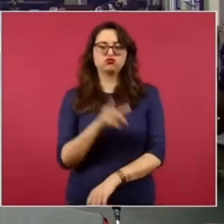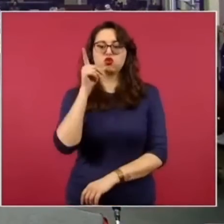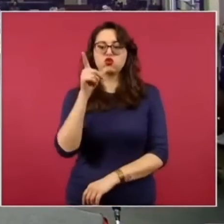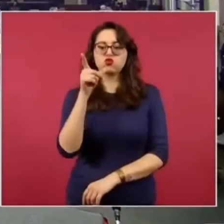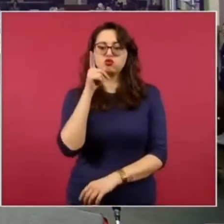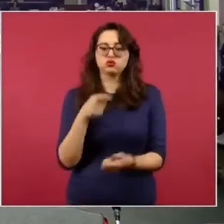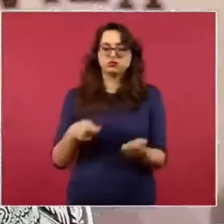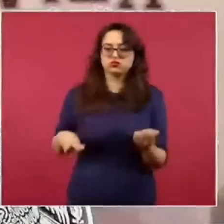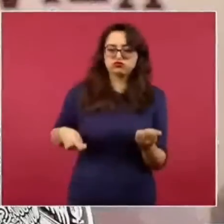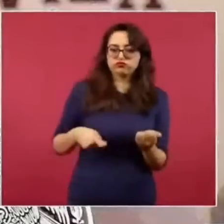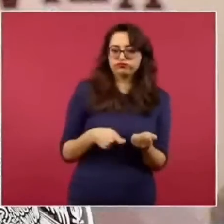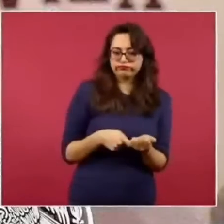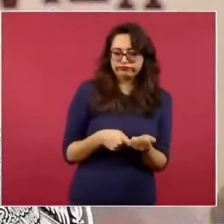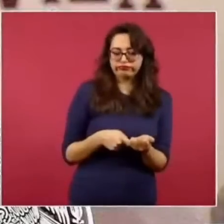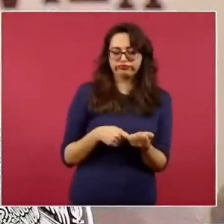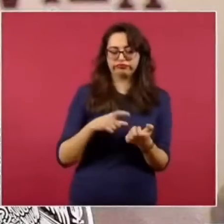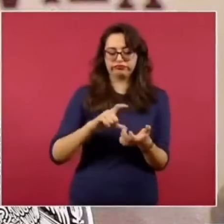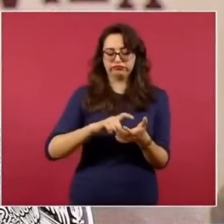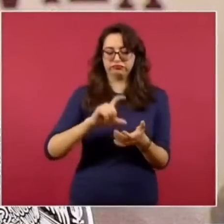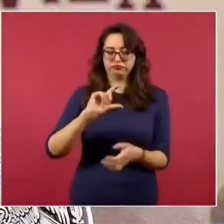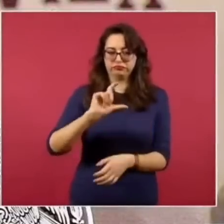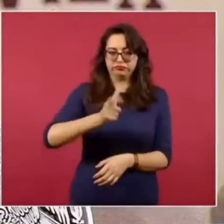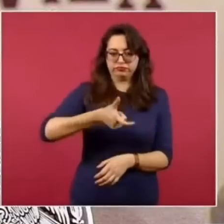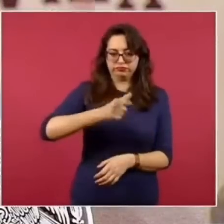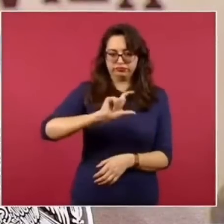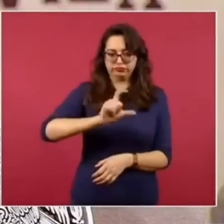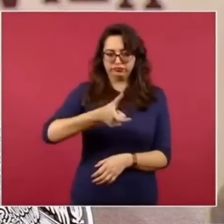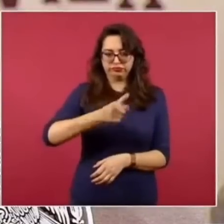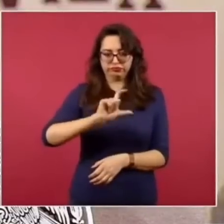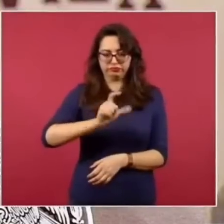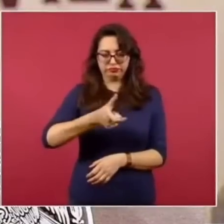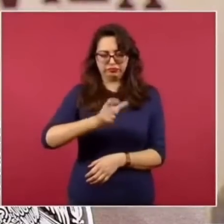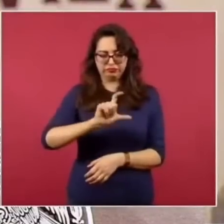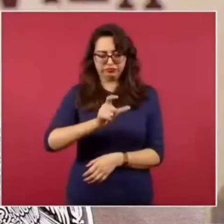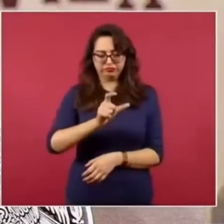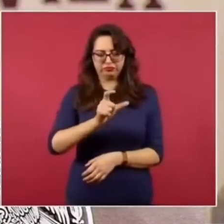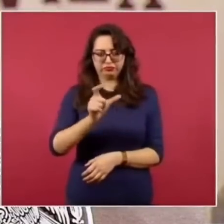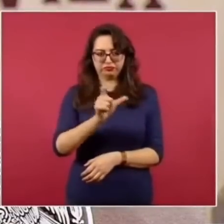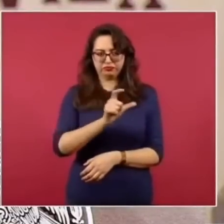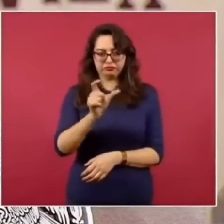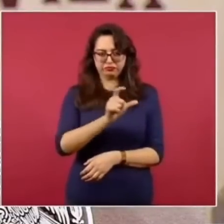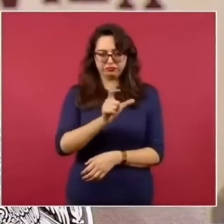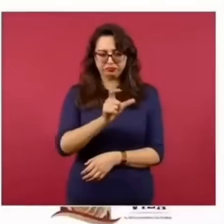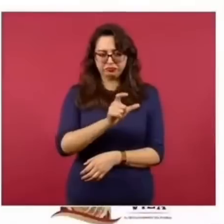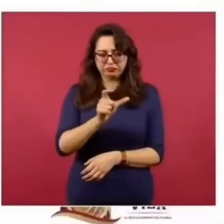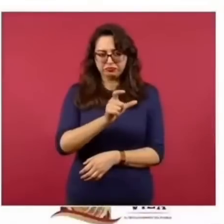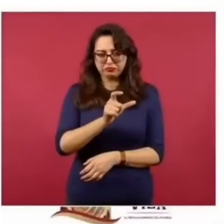que transforman una sustancia líquida, en el caso de los vapeadores, una sustancia sólida, que